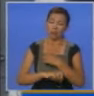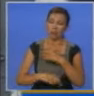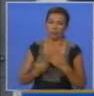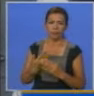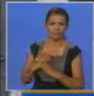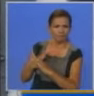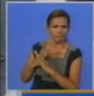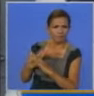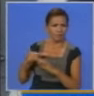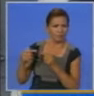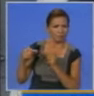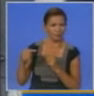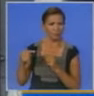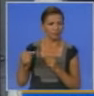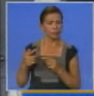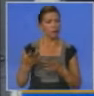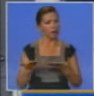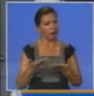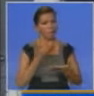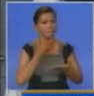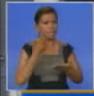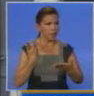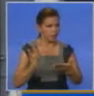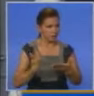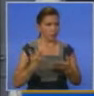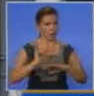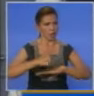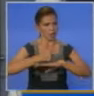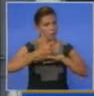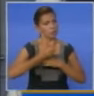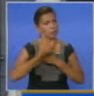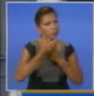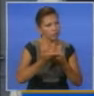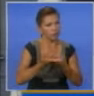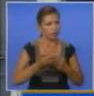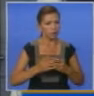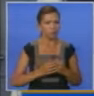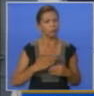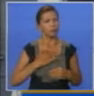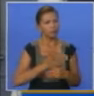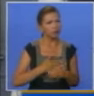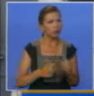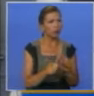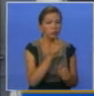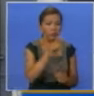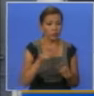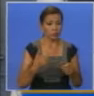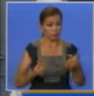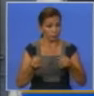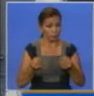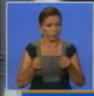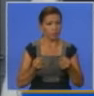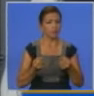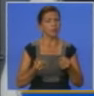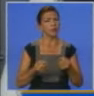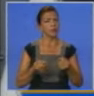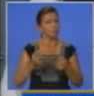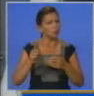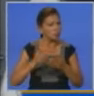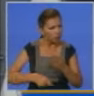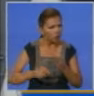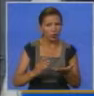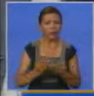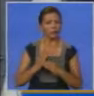Por eso la Agencia Metropolitana de Tránsito hace un llamado a la responsabilidad para evitar multas y también